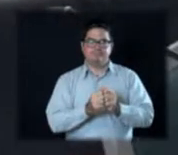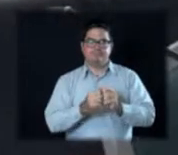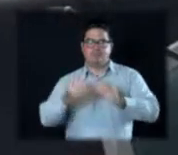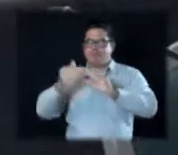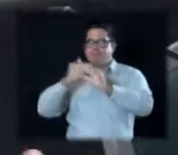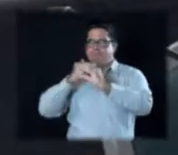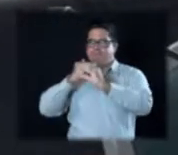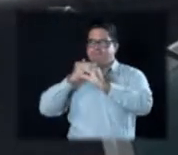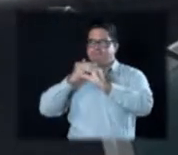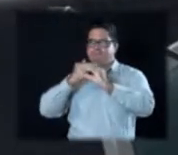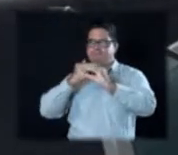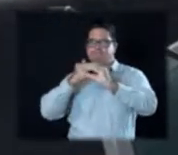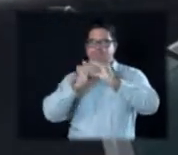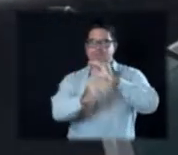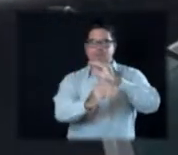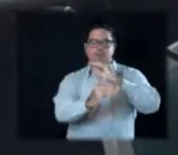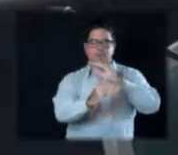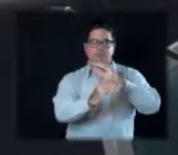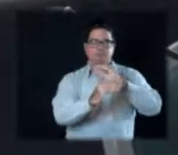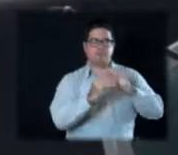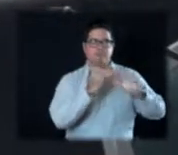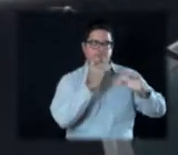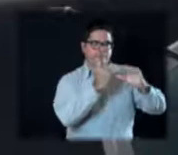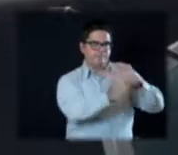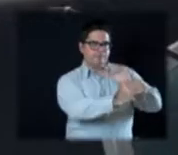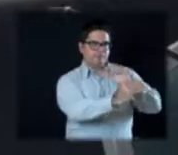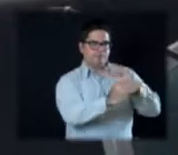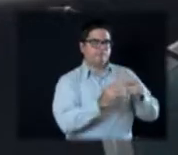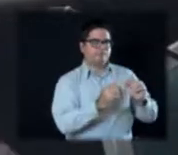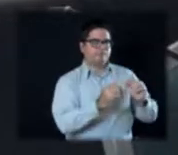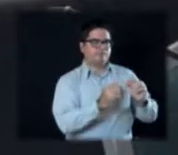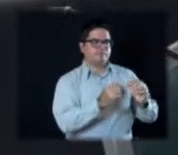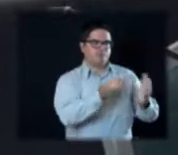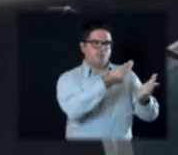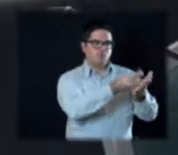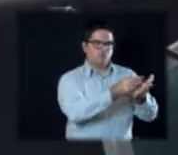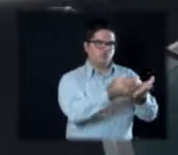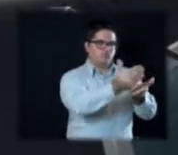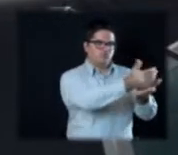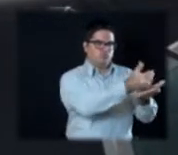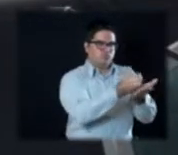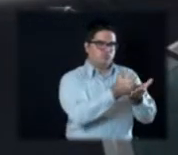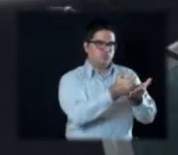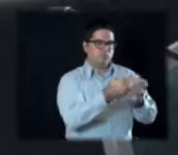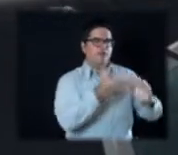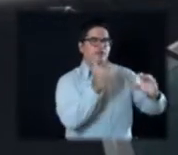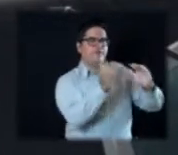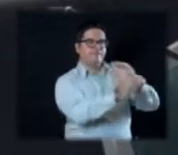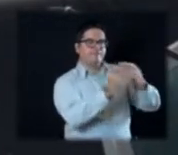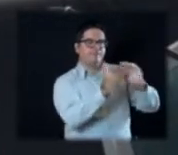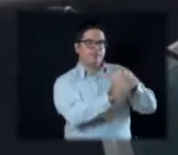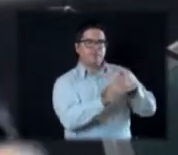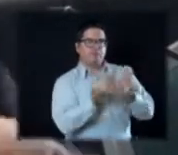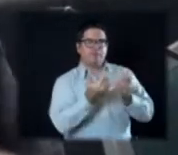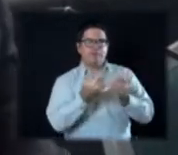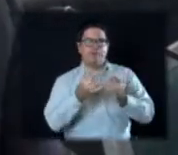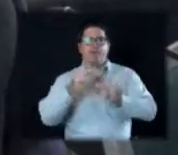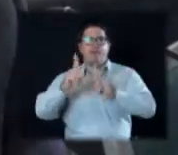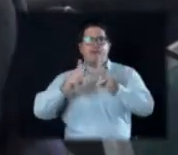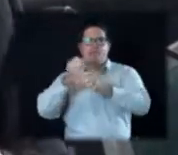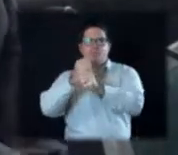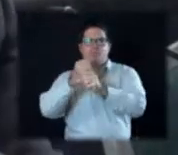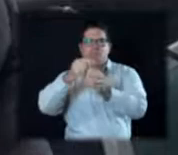envía un archivo electrónico al Departamento de Hacienda con el cheque de la nómina y de